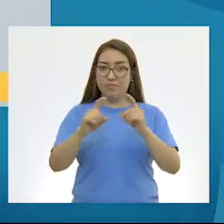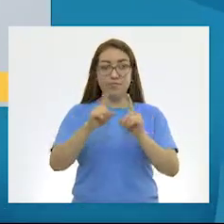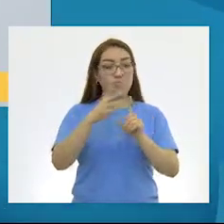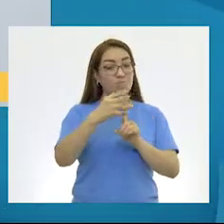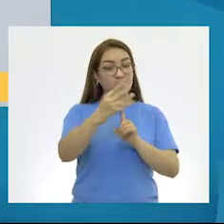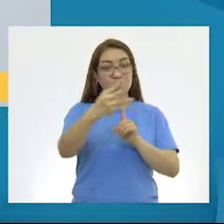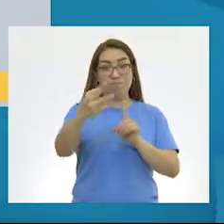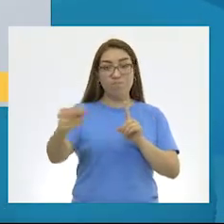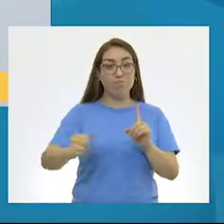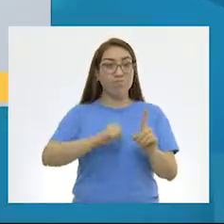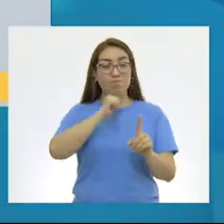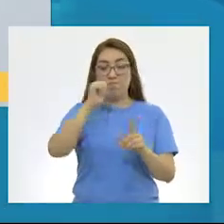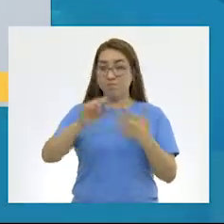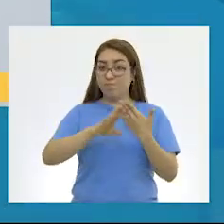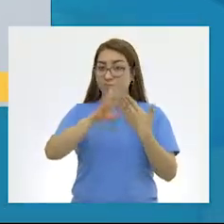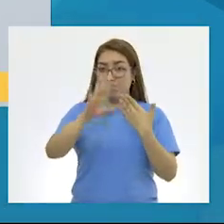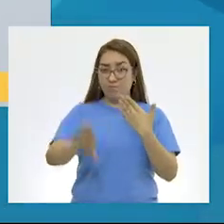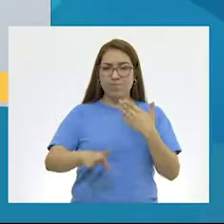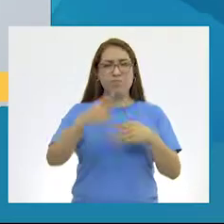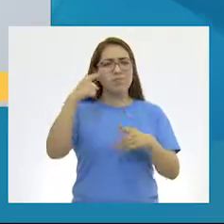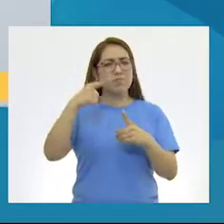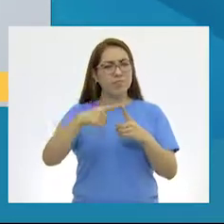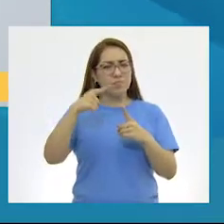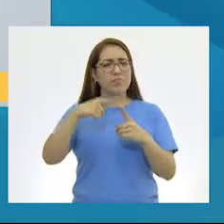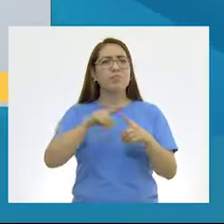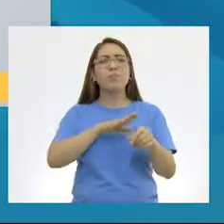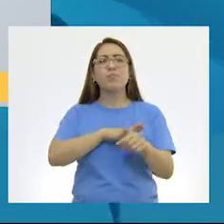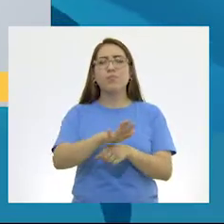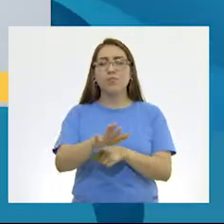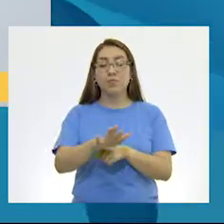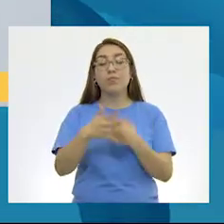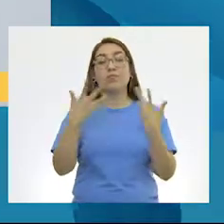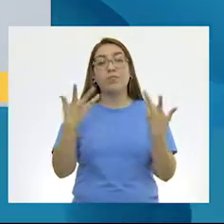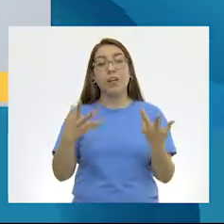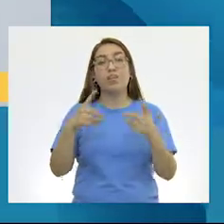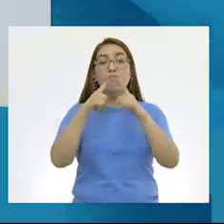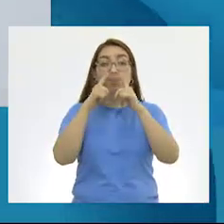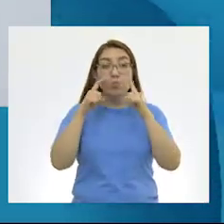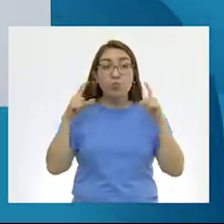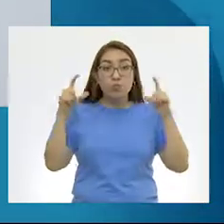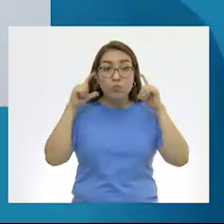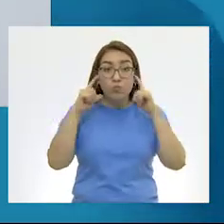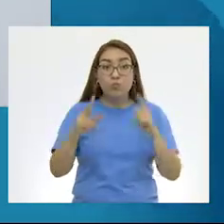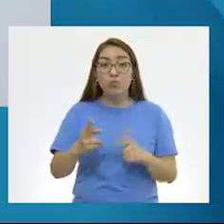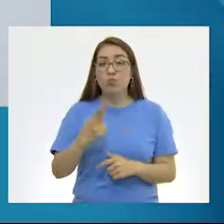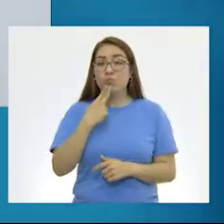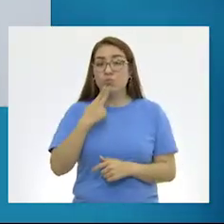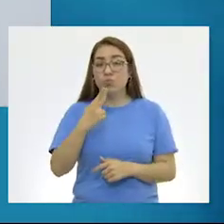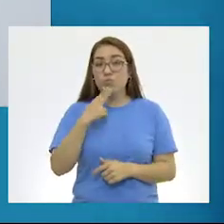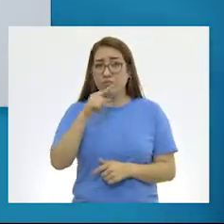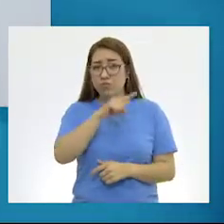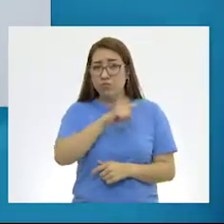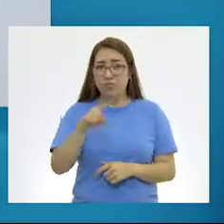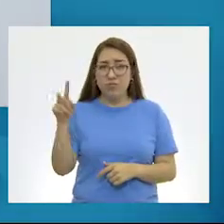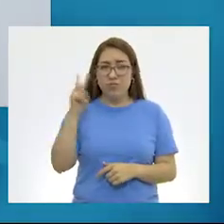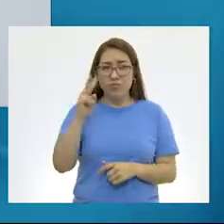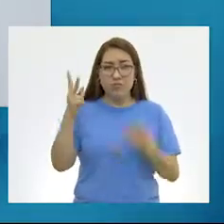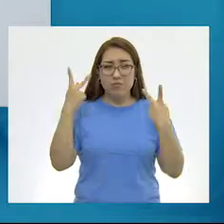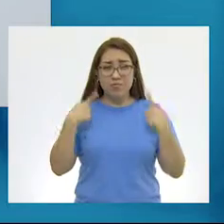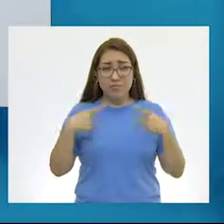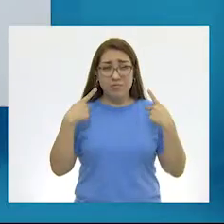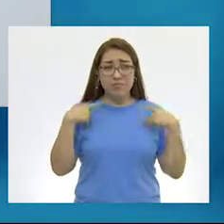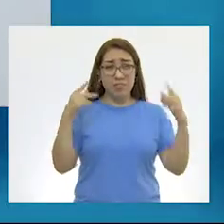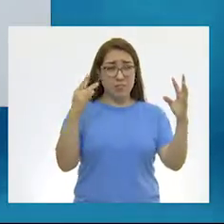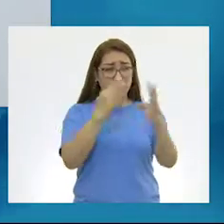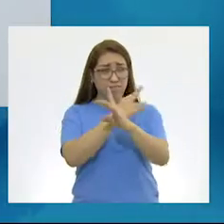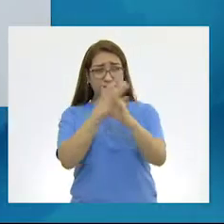contagios. Una de ellas es utilizar el cubrebocas cuando haya mucha gente alrededor y también mantener